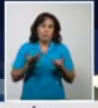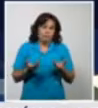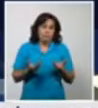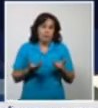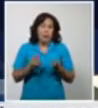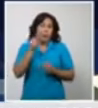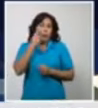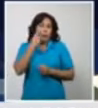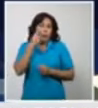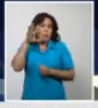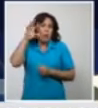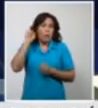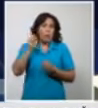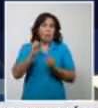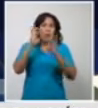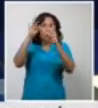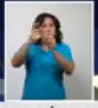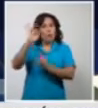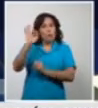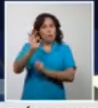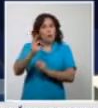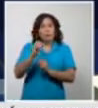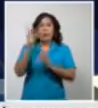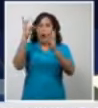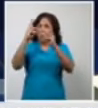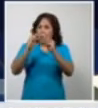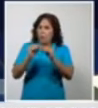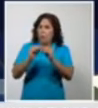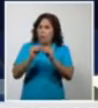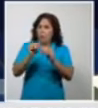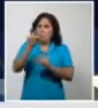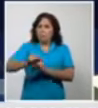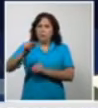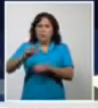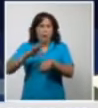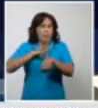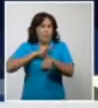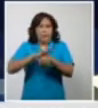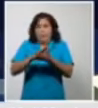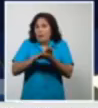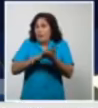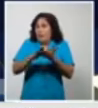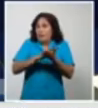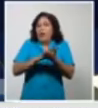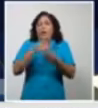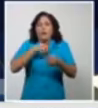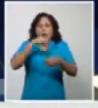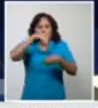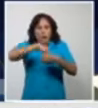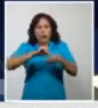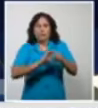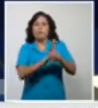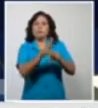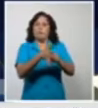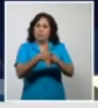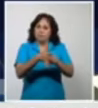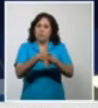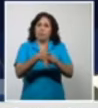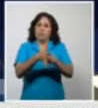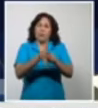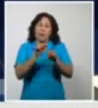casos que todos los días damos y el acumulado de personas que se han diagnosticado asintomáticos como tal.